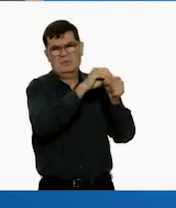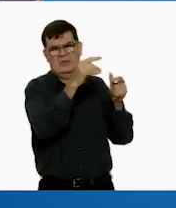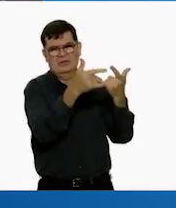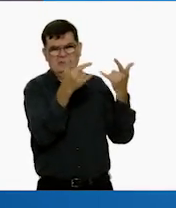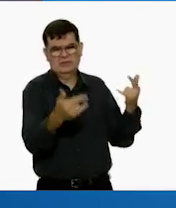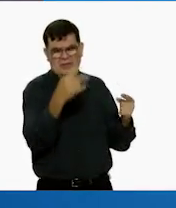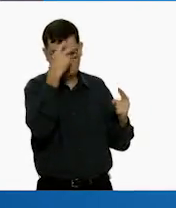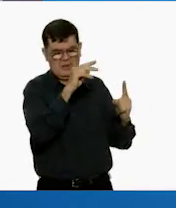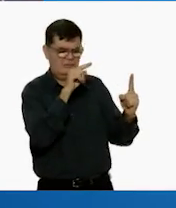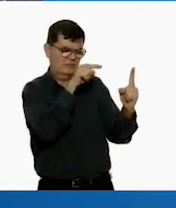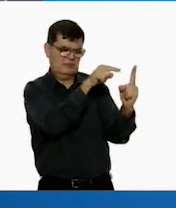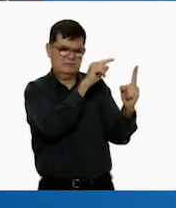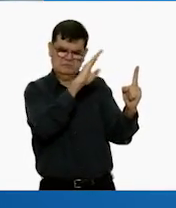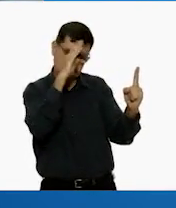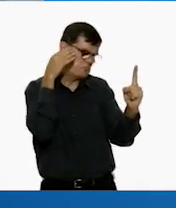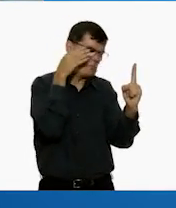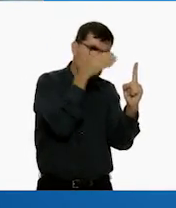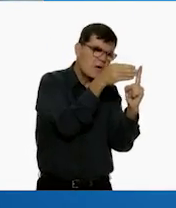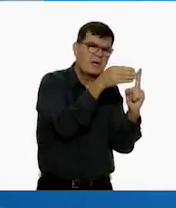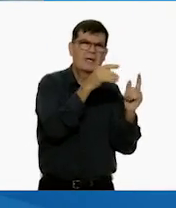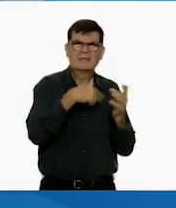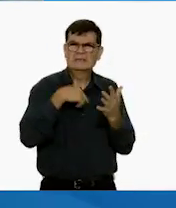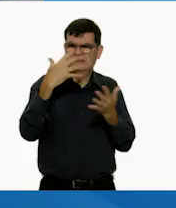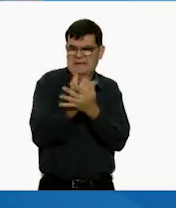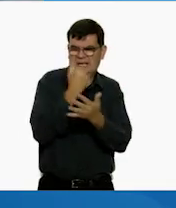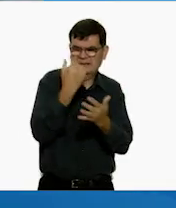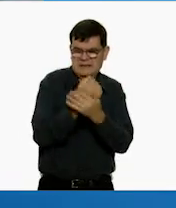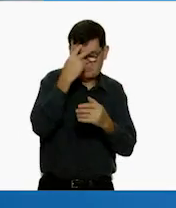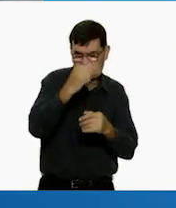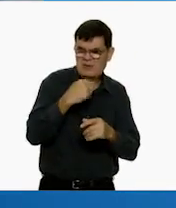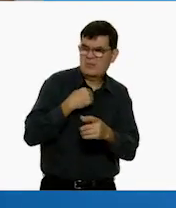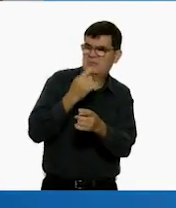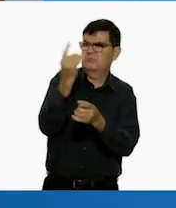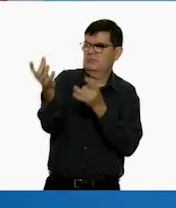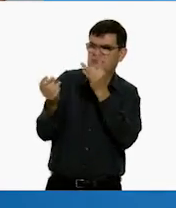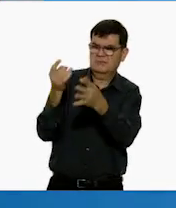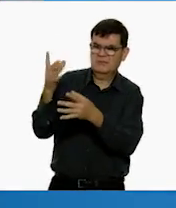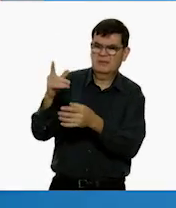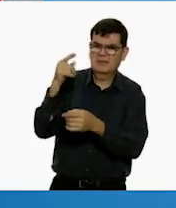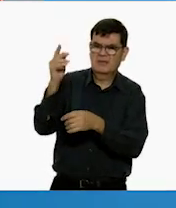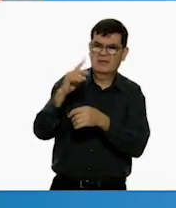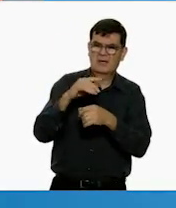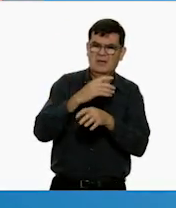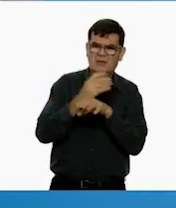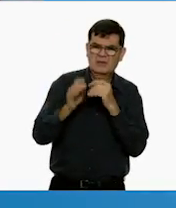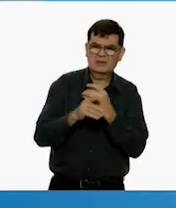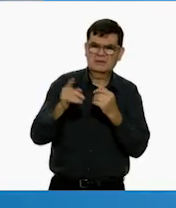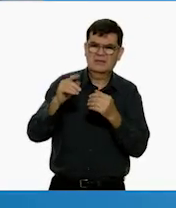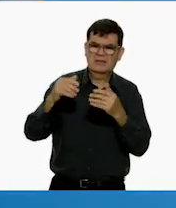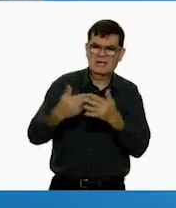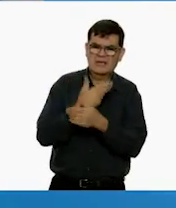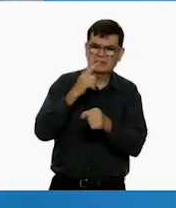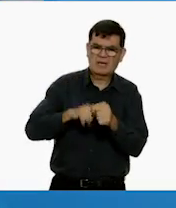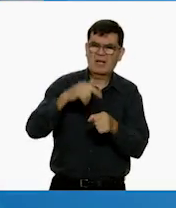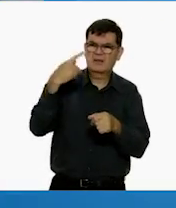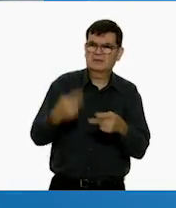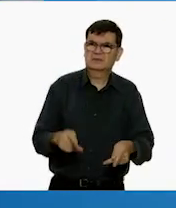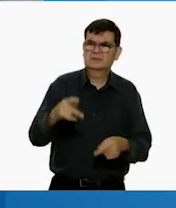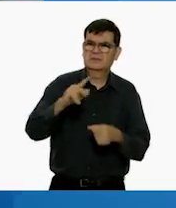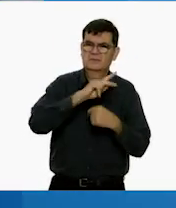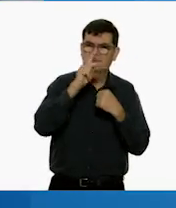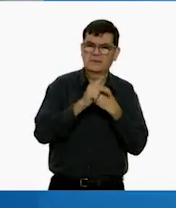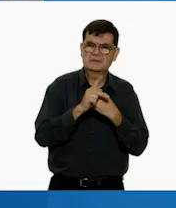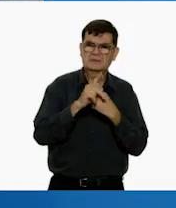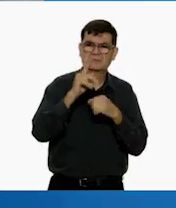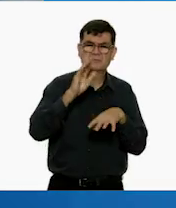en México, sobre todo del triunfo de lo mexicano, de lo liberal sobre lo conservador, de los símbolos nacionalistas patrios. Y